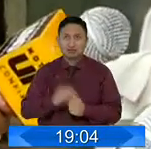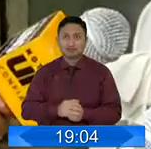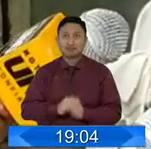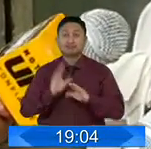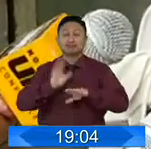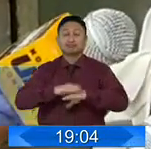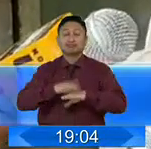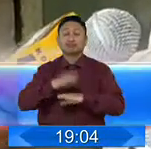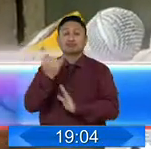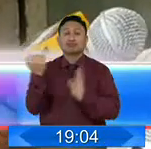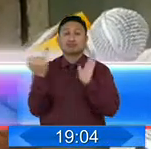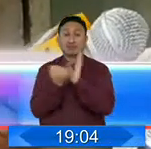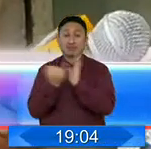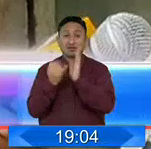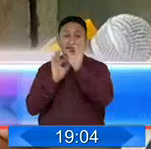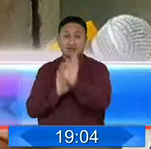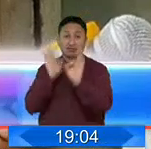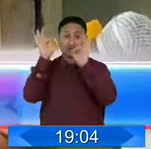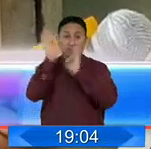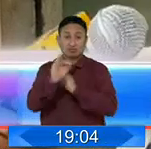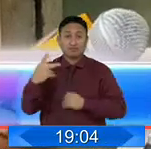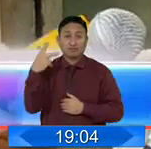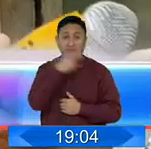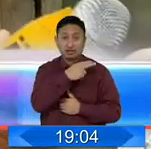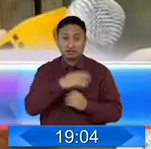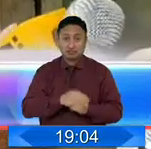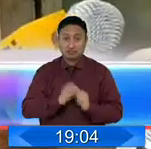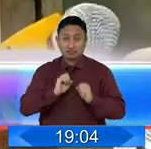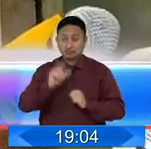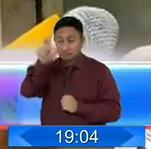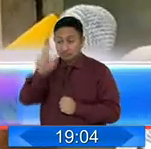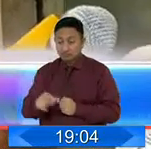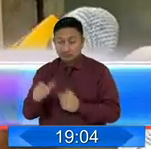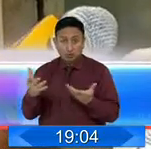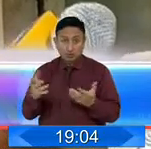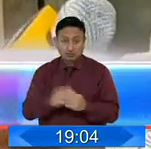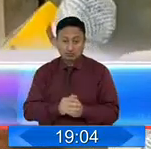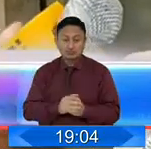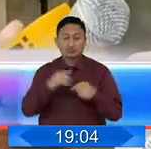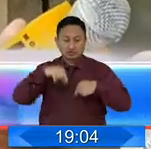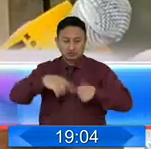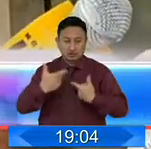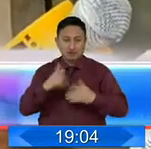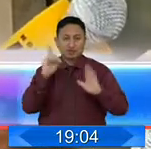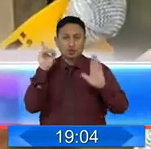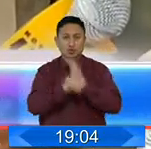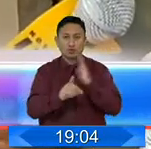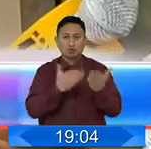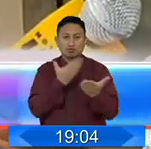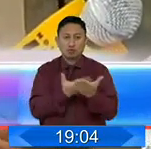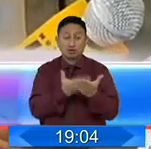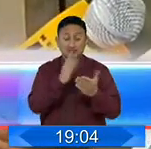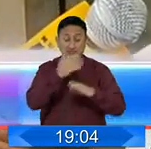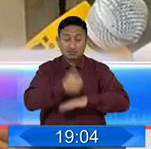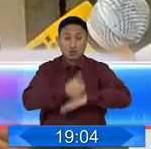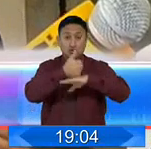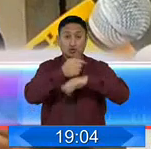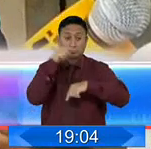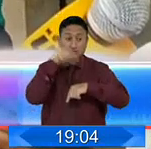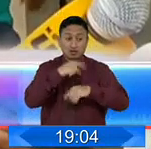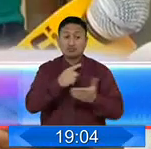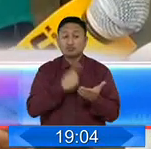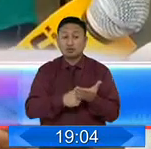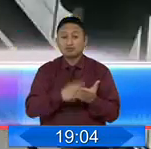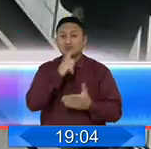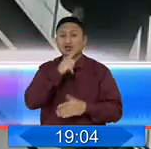no tenemos un autor específico, lo que sí tenemos es la denuncia planteada para que las autoridades determinen al verdadero responsable.